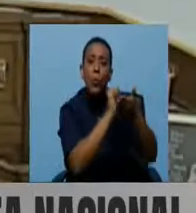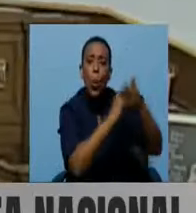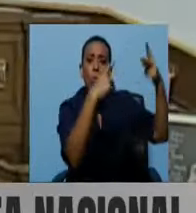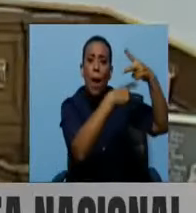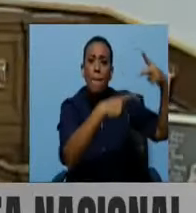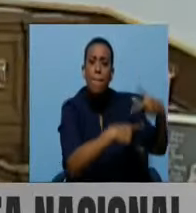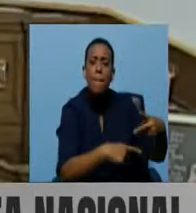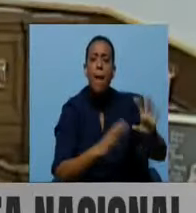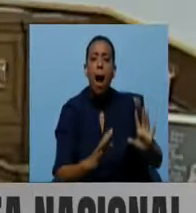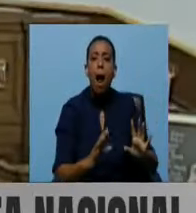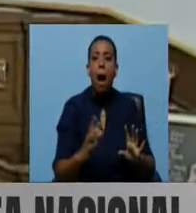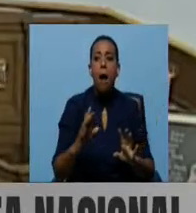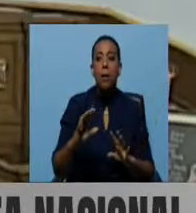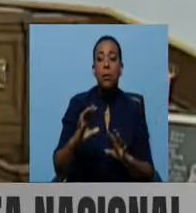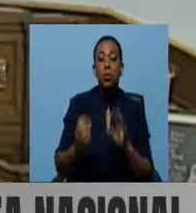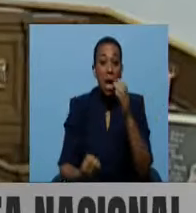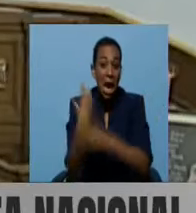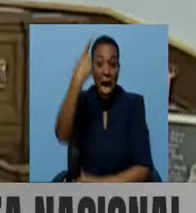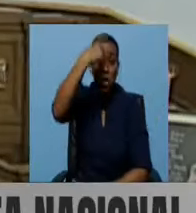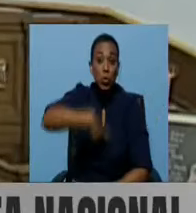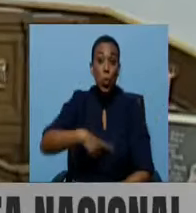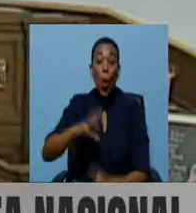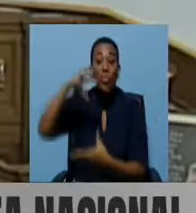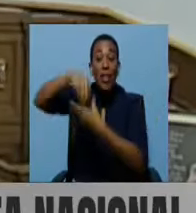a este personaje que es Javi Flama.